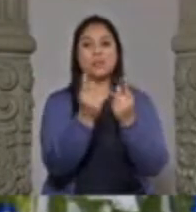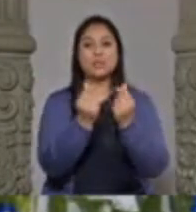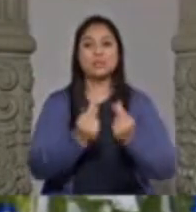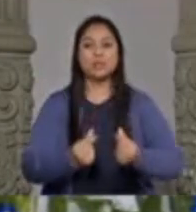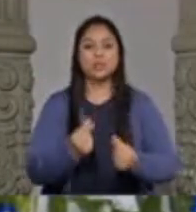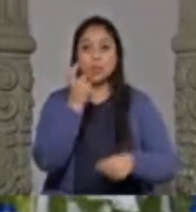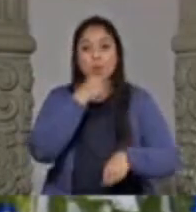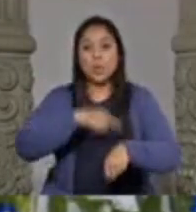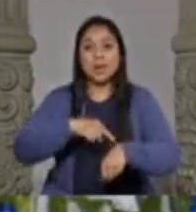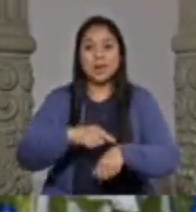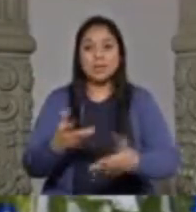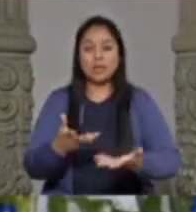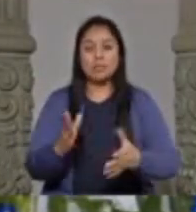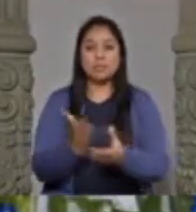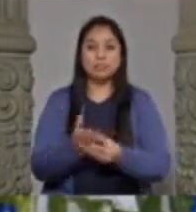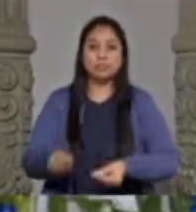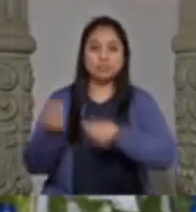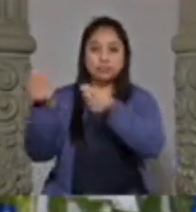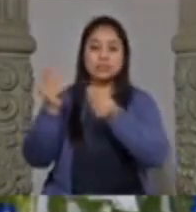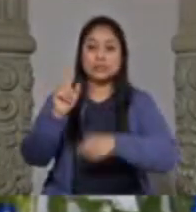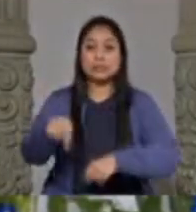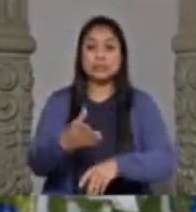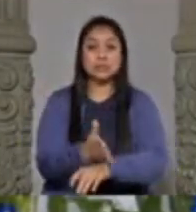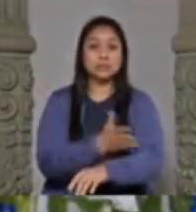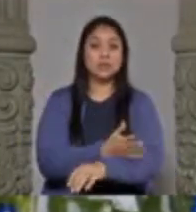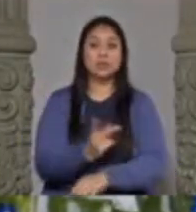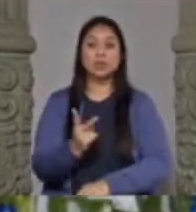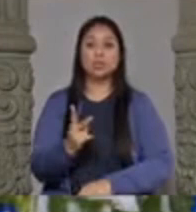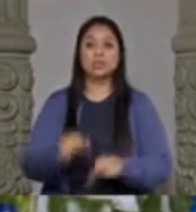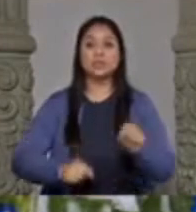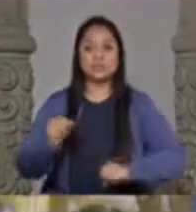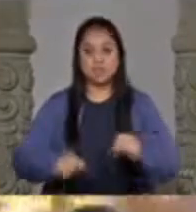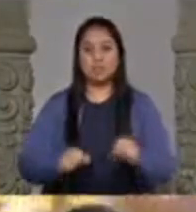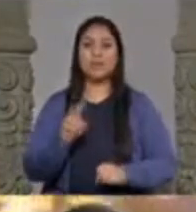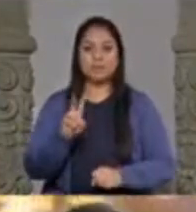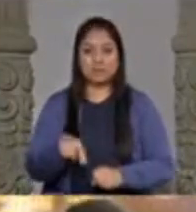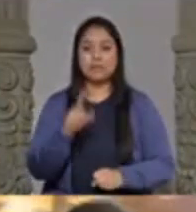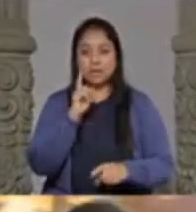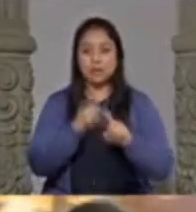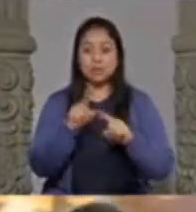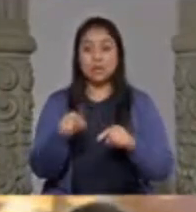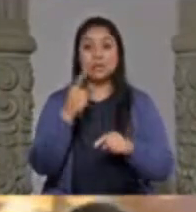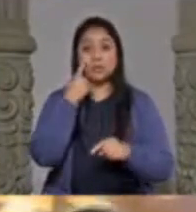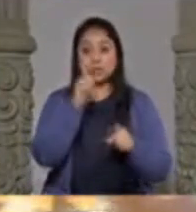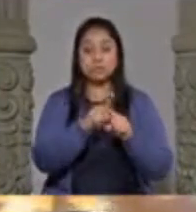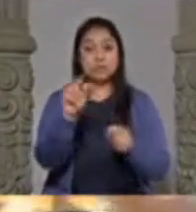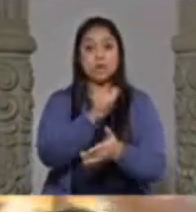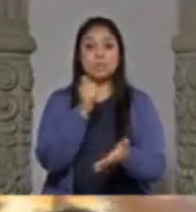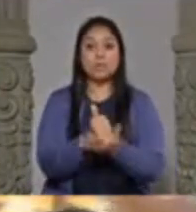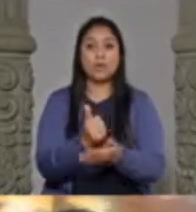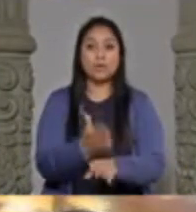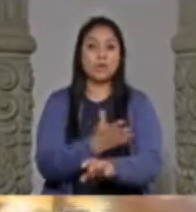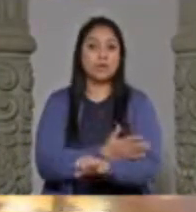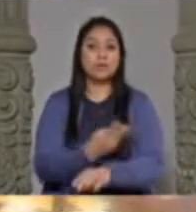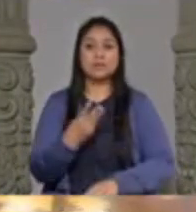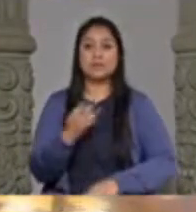que lo que se manda al Congreso tiene que ser antes del 2 de septiembre y deberá estar debidamente aprobado antes del 30